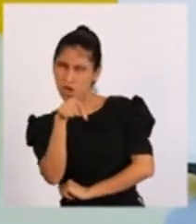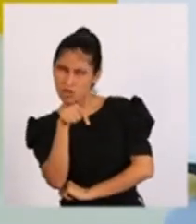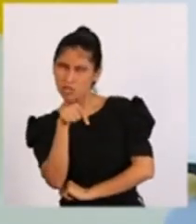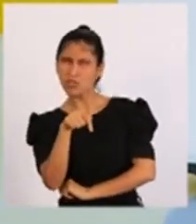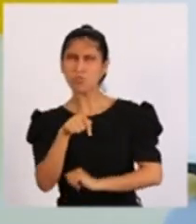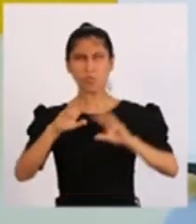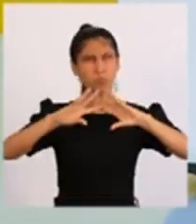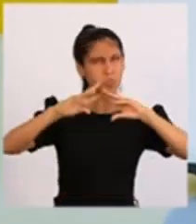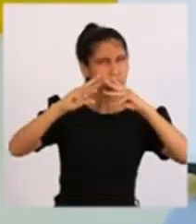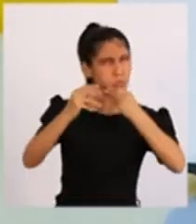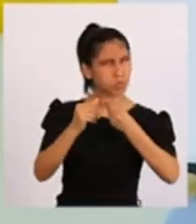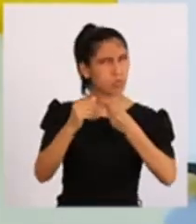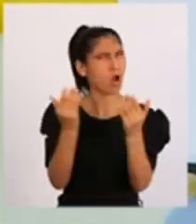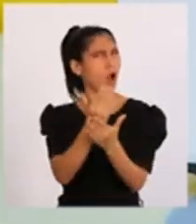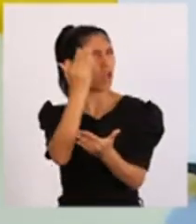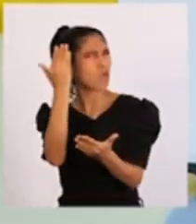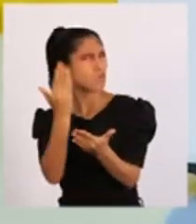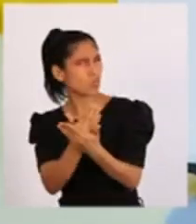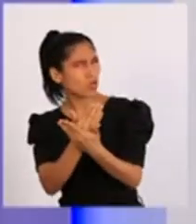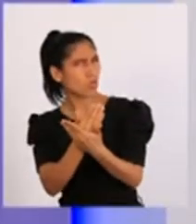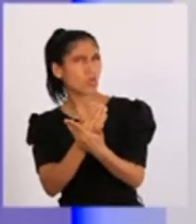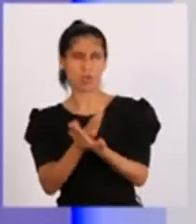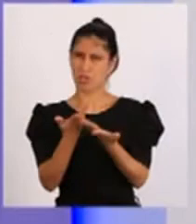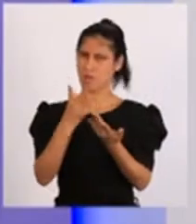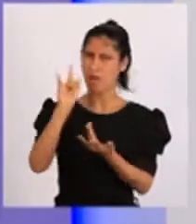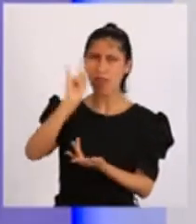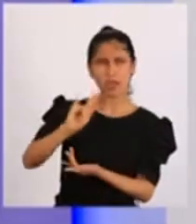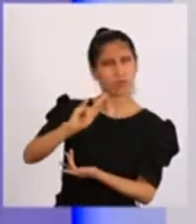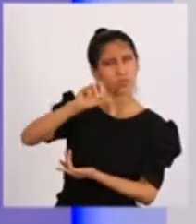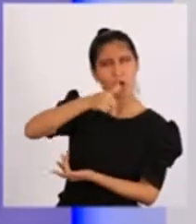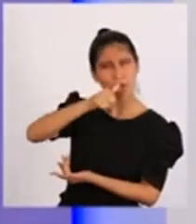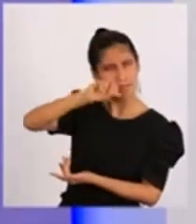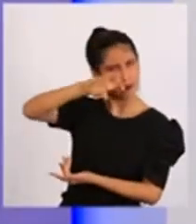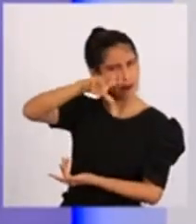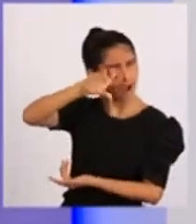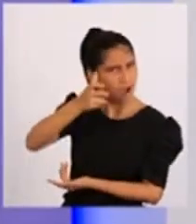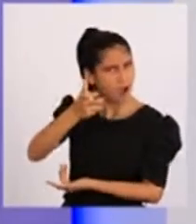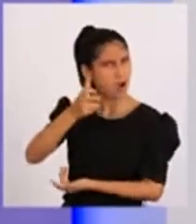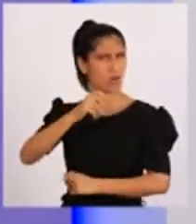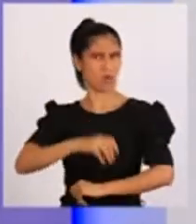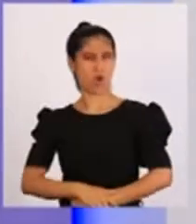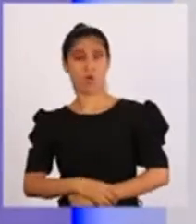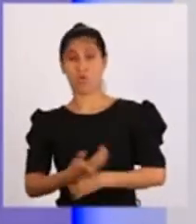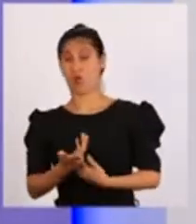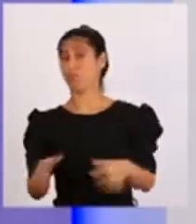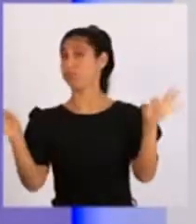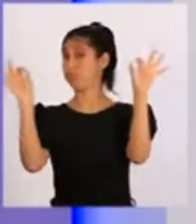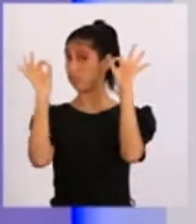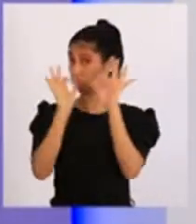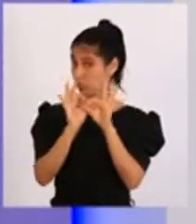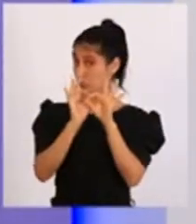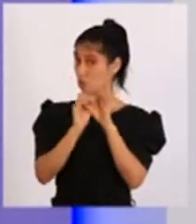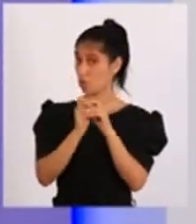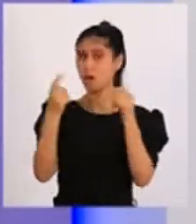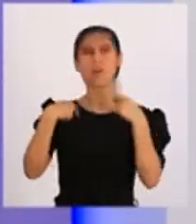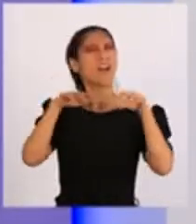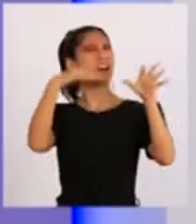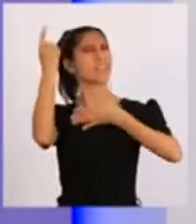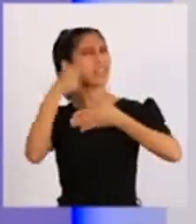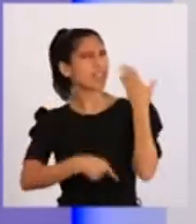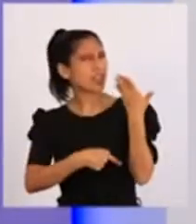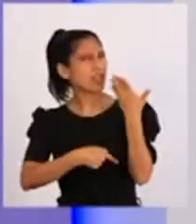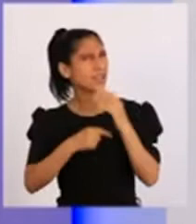comunidad hay un problema en el uso del agua. Ah, water is very important. ¿Qué podemos hacer